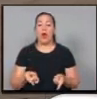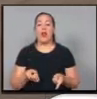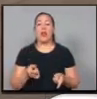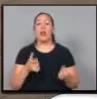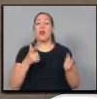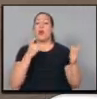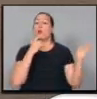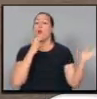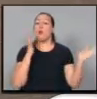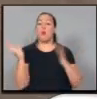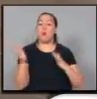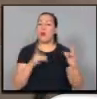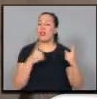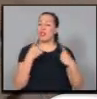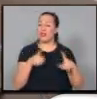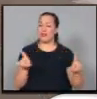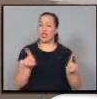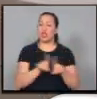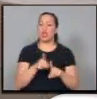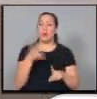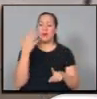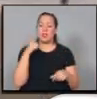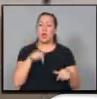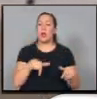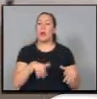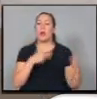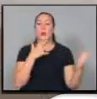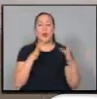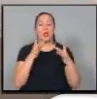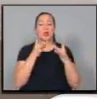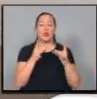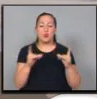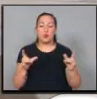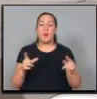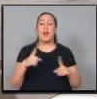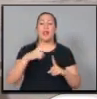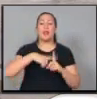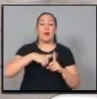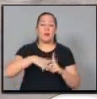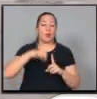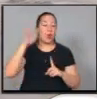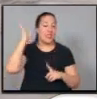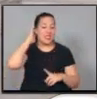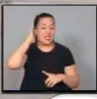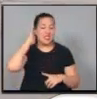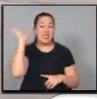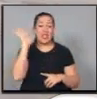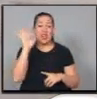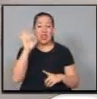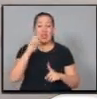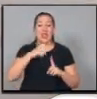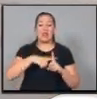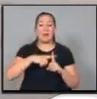viento no sopla como ayer, está un poquito más leve el tema. 16 grados de temperatura, estamos un poquito más elevados con respecto a ustedes, me parece, ¿verdad?